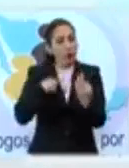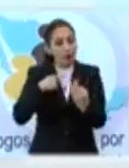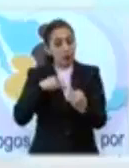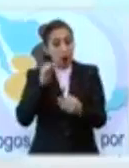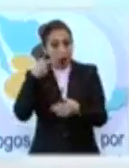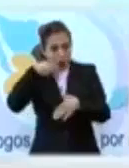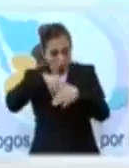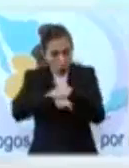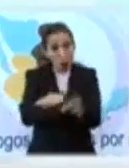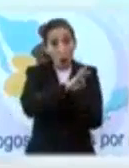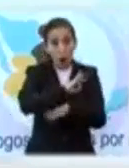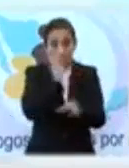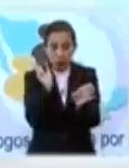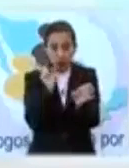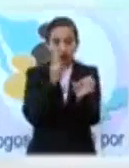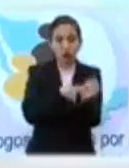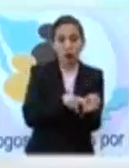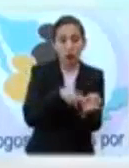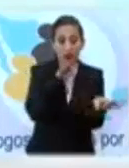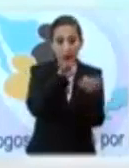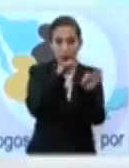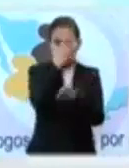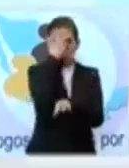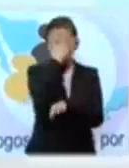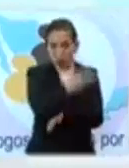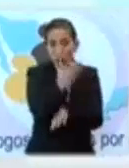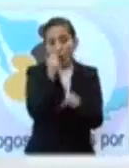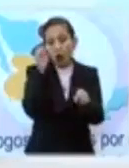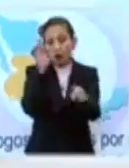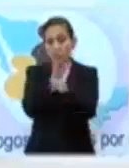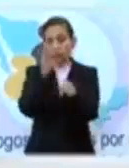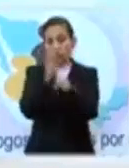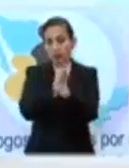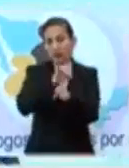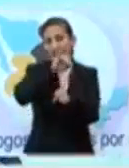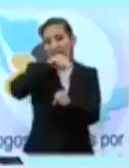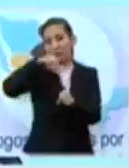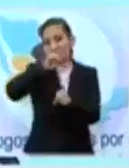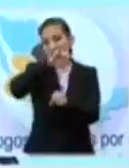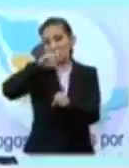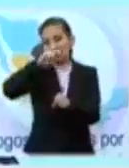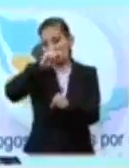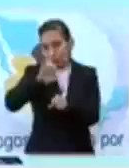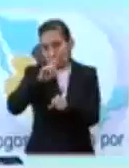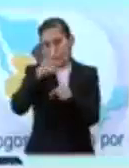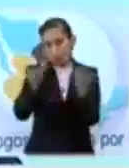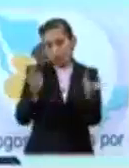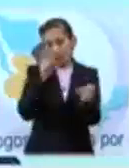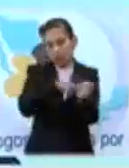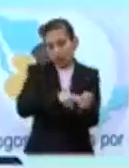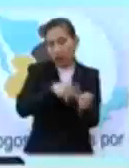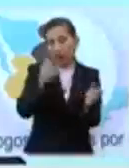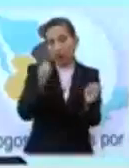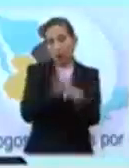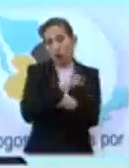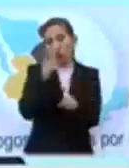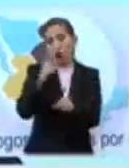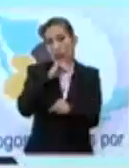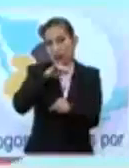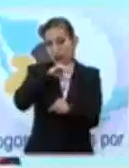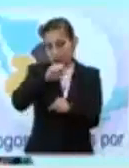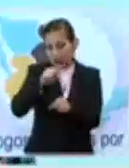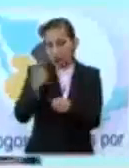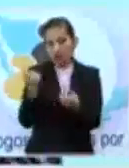acceso a un empleo formal, por ejemplo, y a seguridad social institucionalizada, por ejemplo, por medio del Seguro